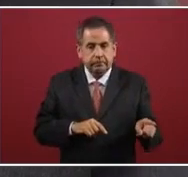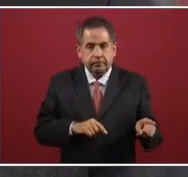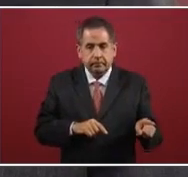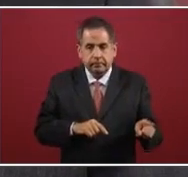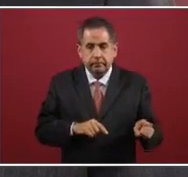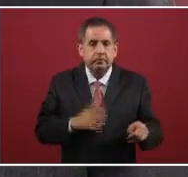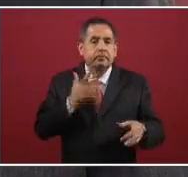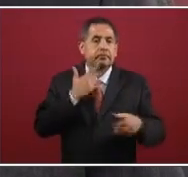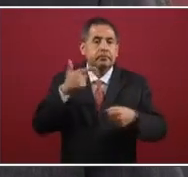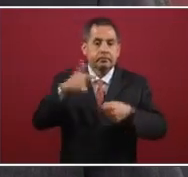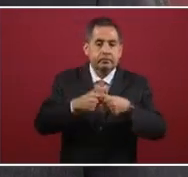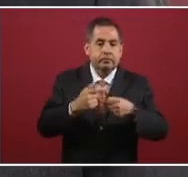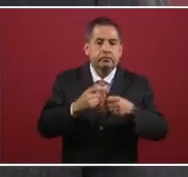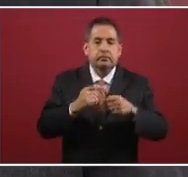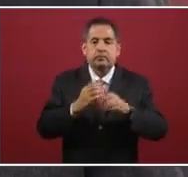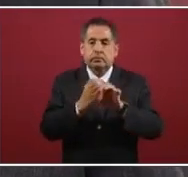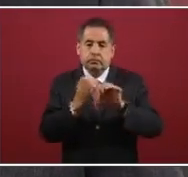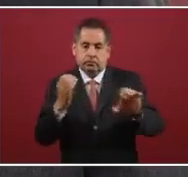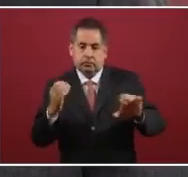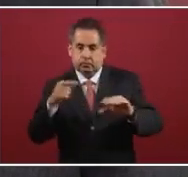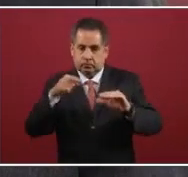los gasoductos.